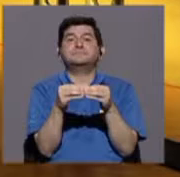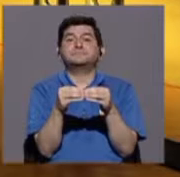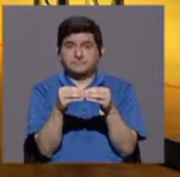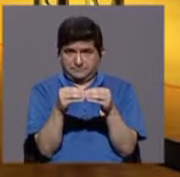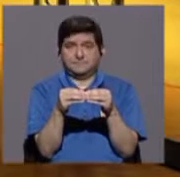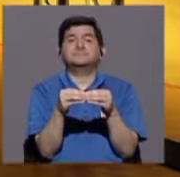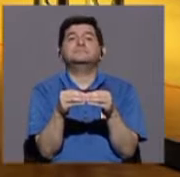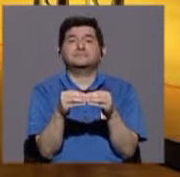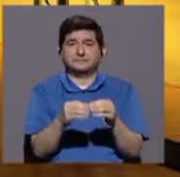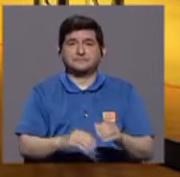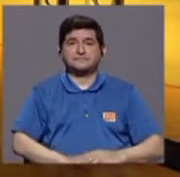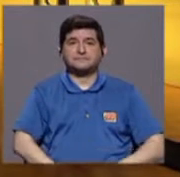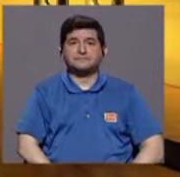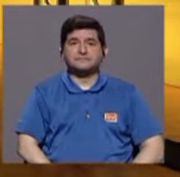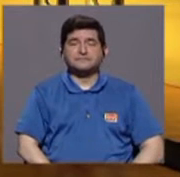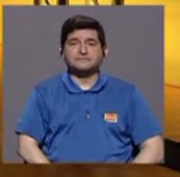el